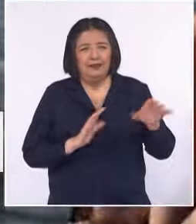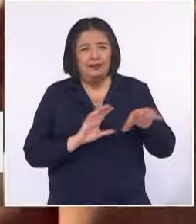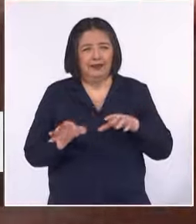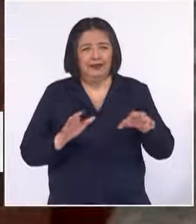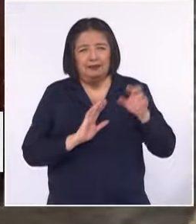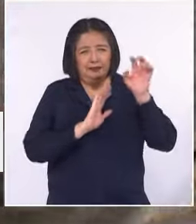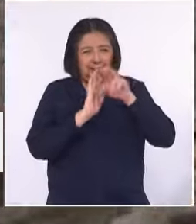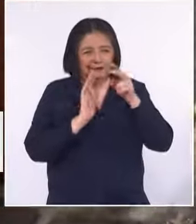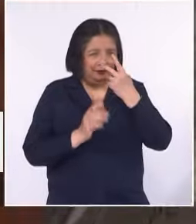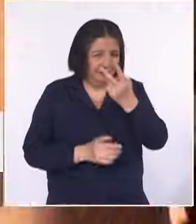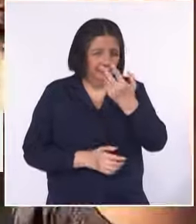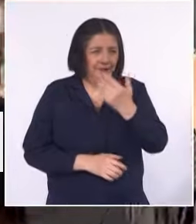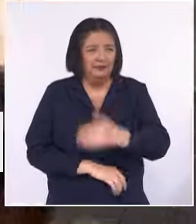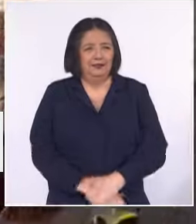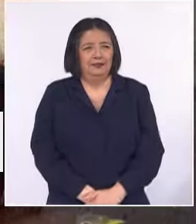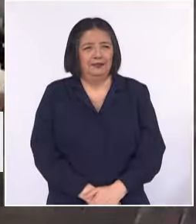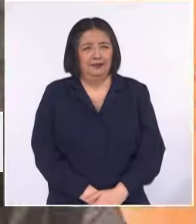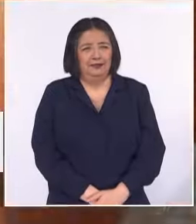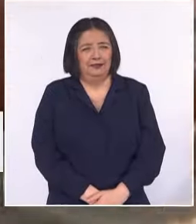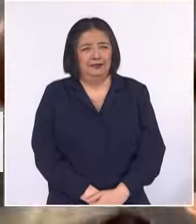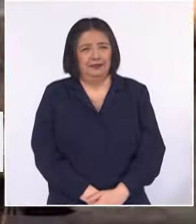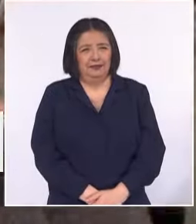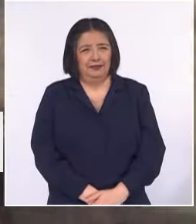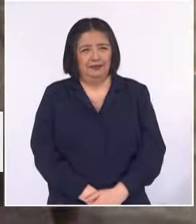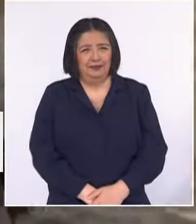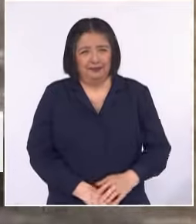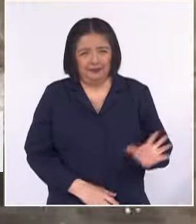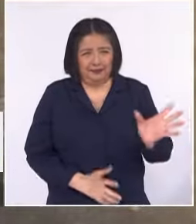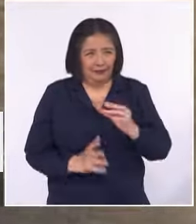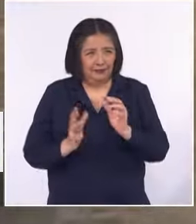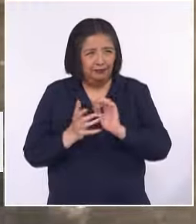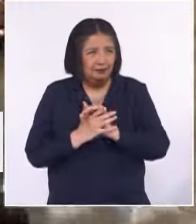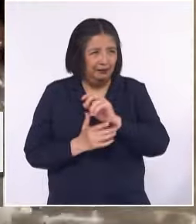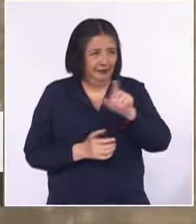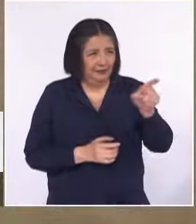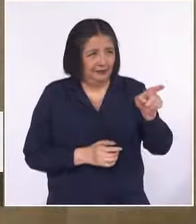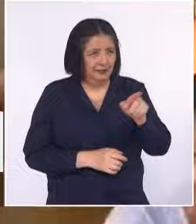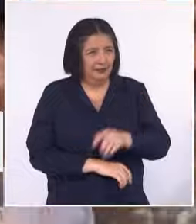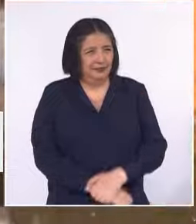ver, pares. Claro, porque junto a todos sus amigos. Ahí están los chicos que